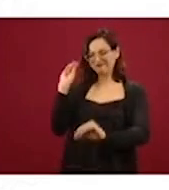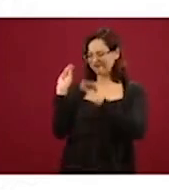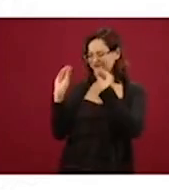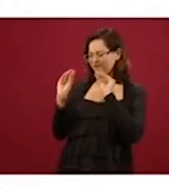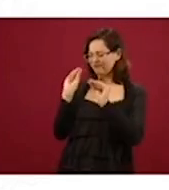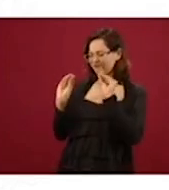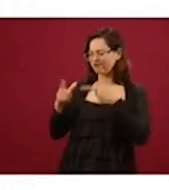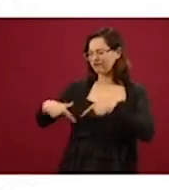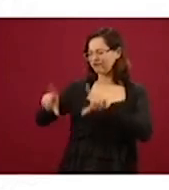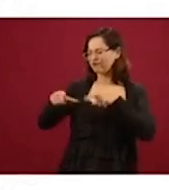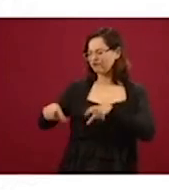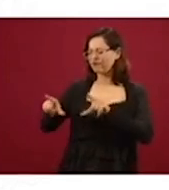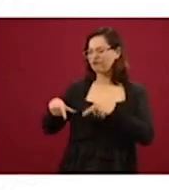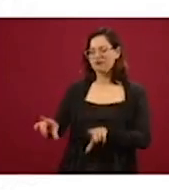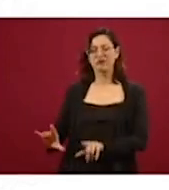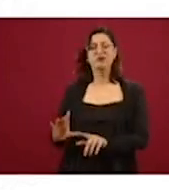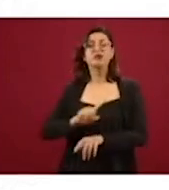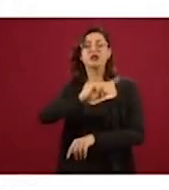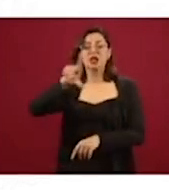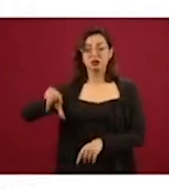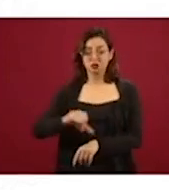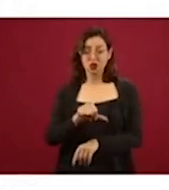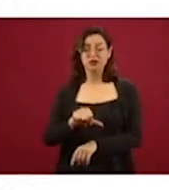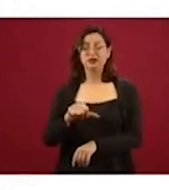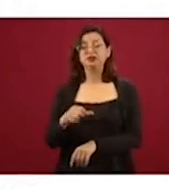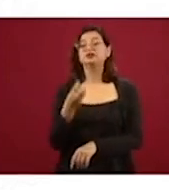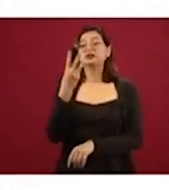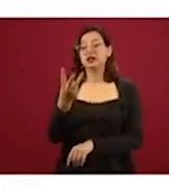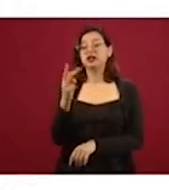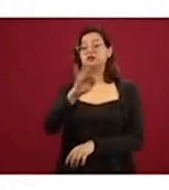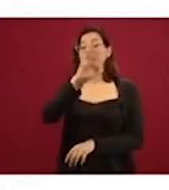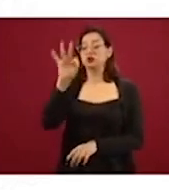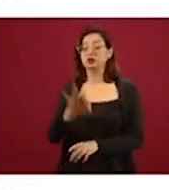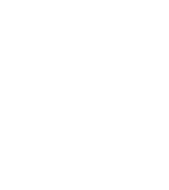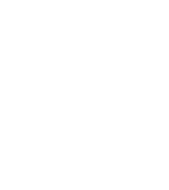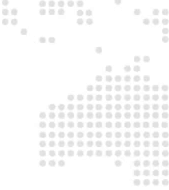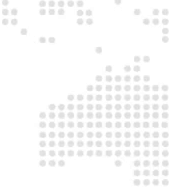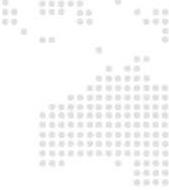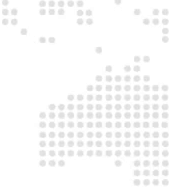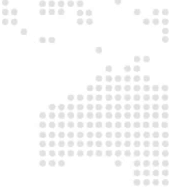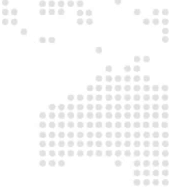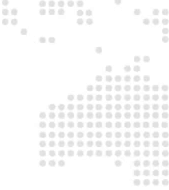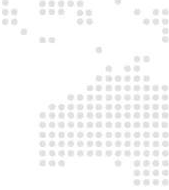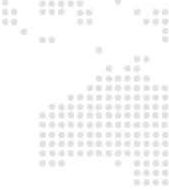solamente el 3% será verificado de acuerdo a una muestra aleatoria.